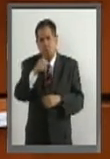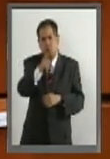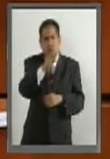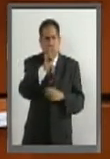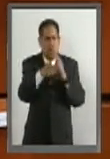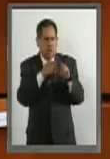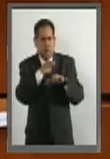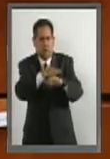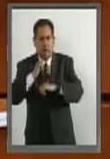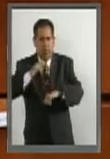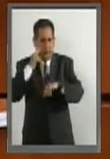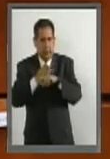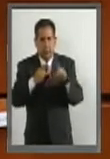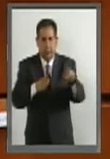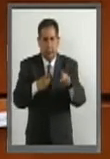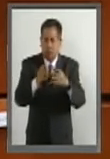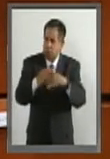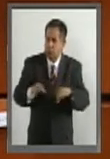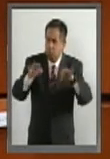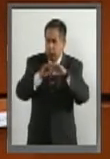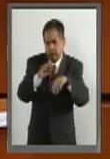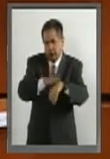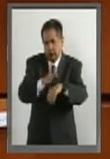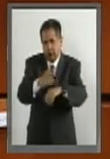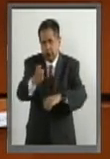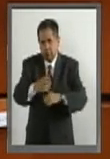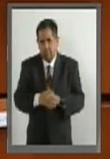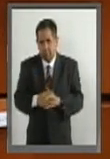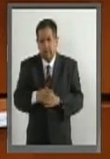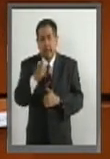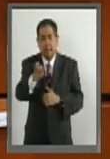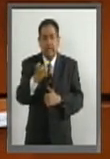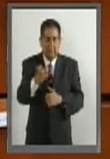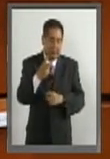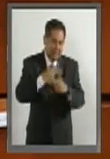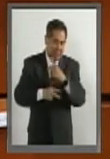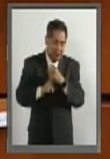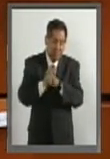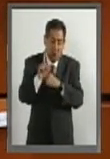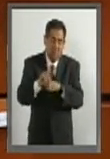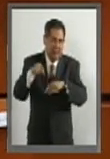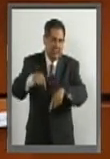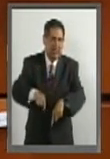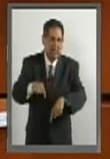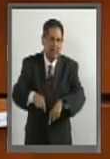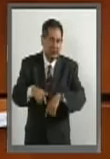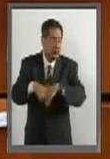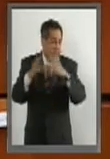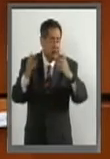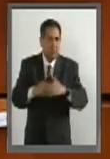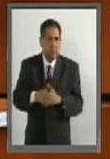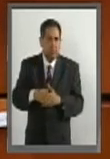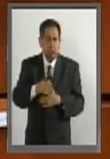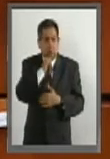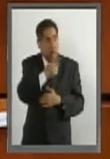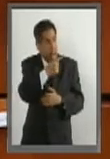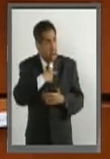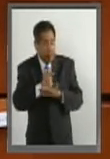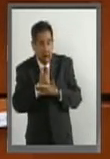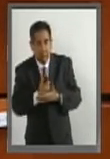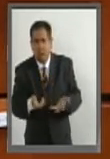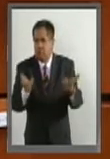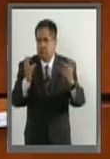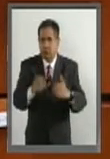toca, siendo que es importantísimo, porque es lo que nos ha traído enormes problemas y todavía nos amenazan.